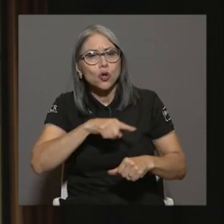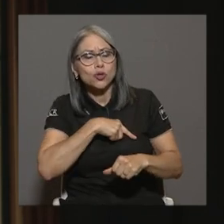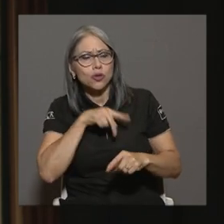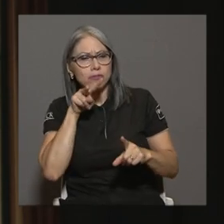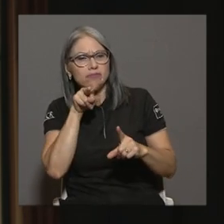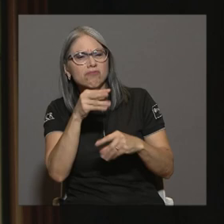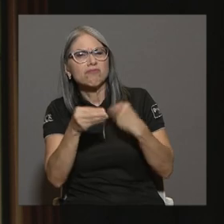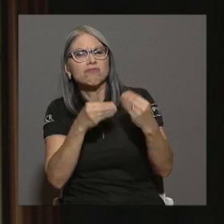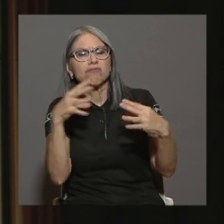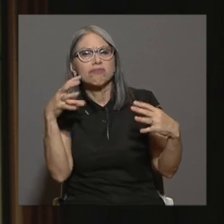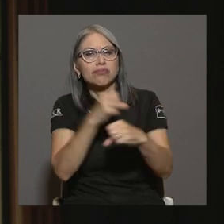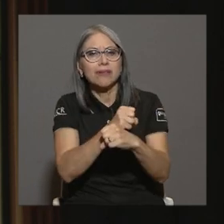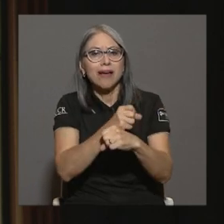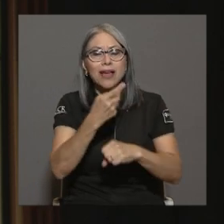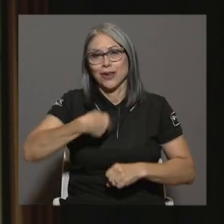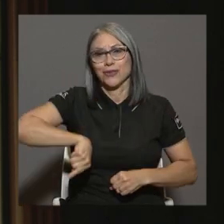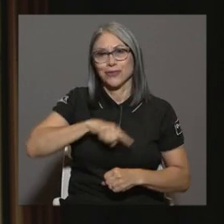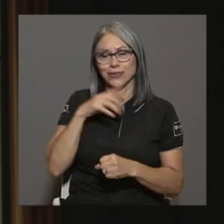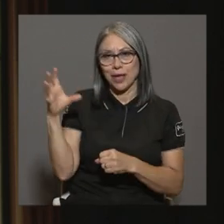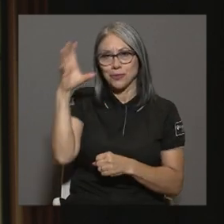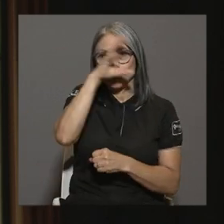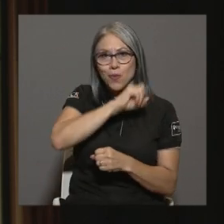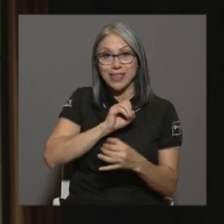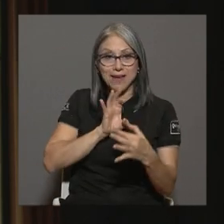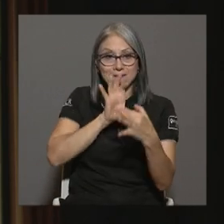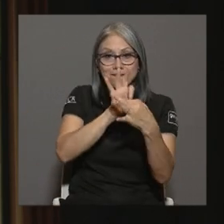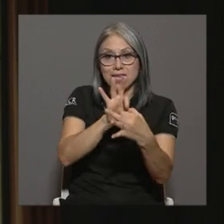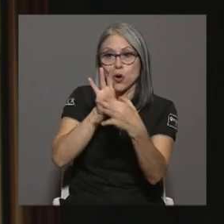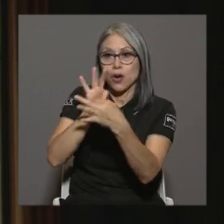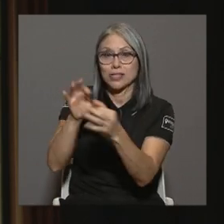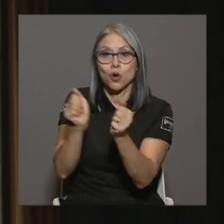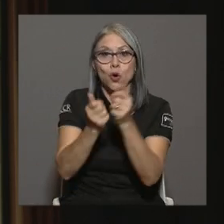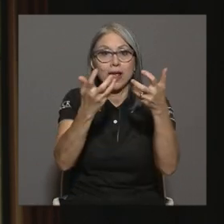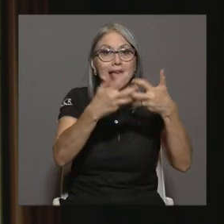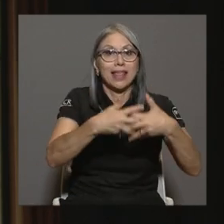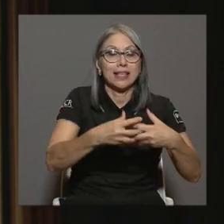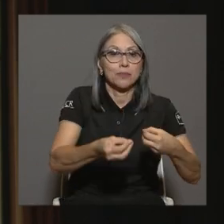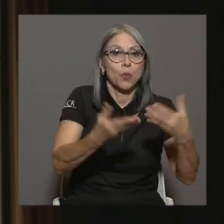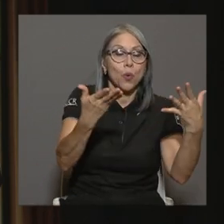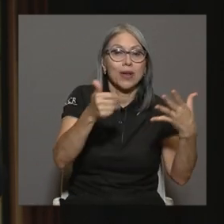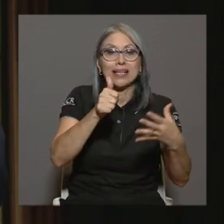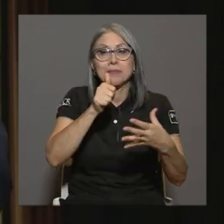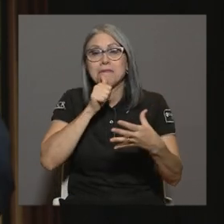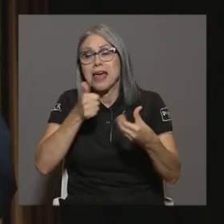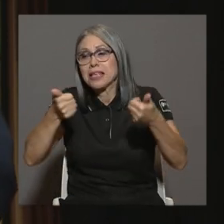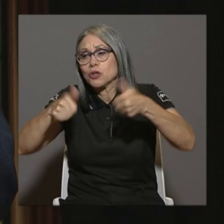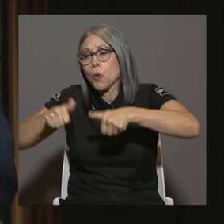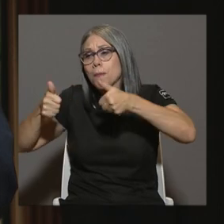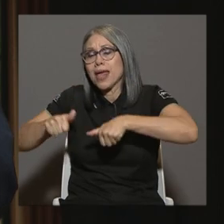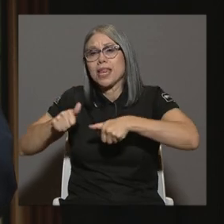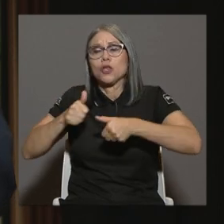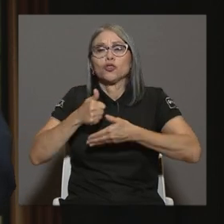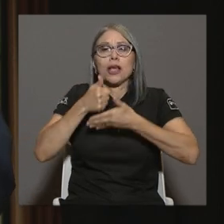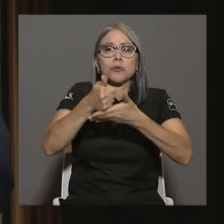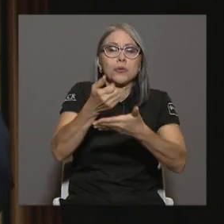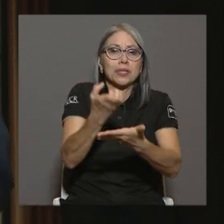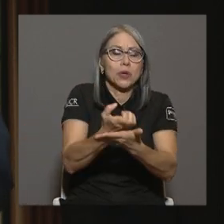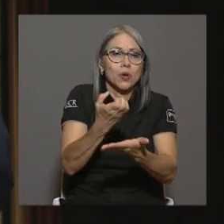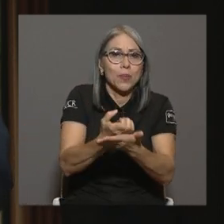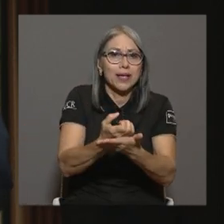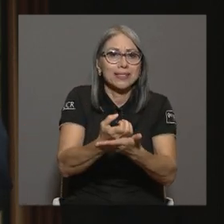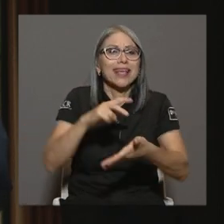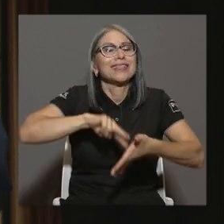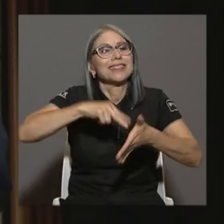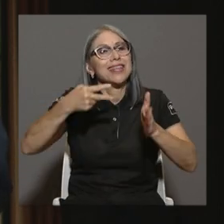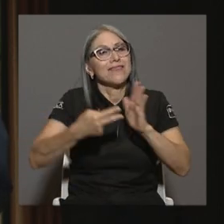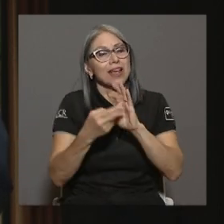percatamos de que la vinculación con entidades públicas y privadas, los convenios, las becas, todas estas gestiones representan